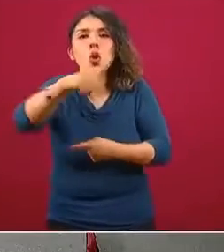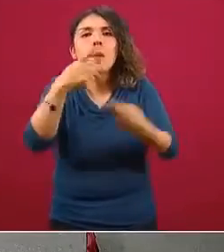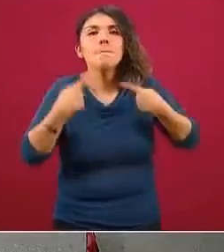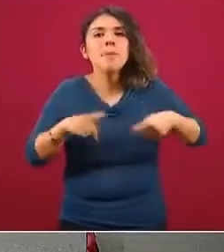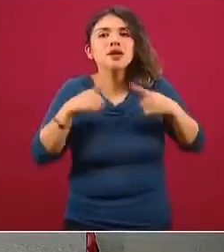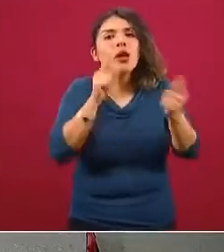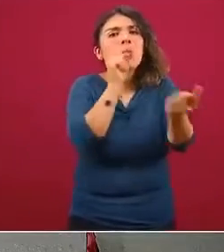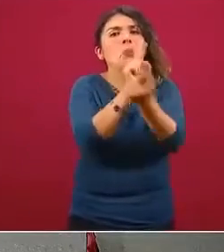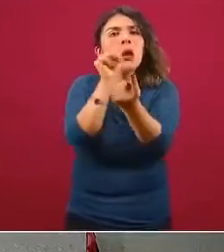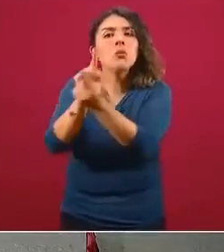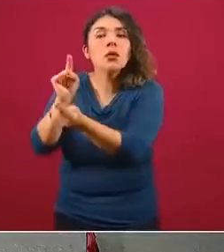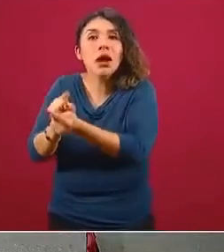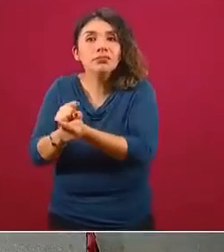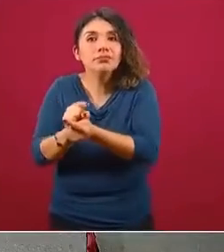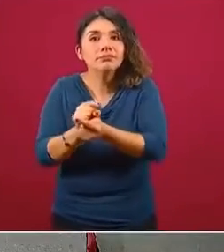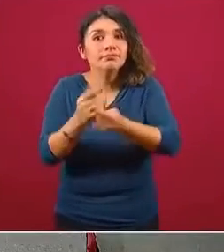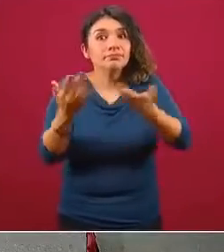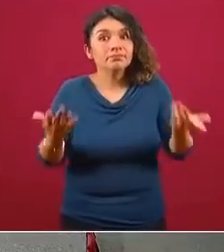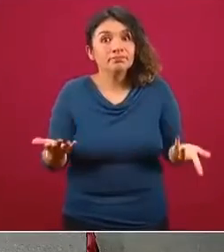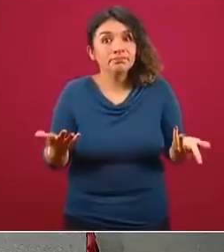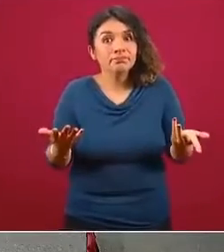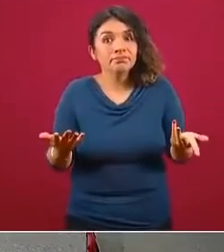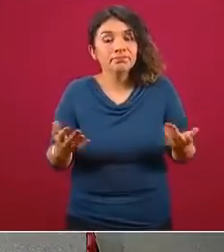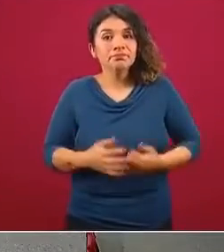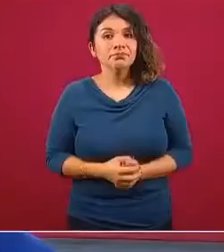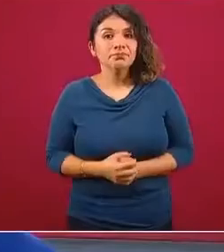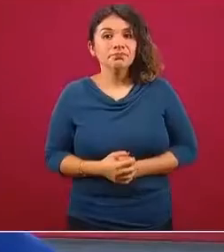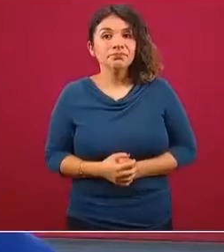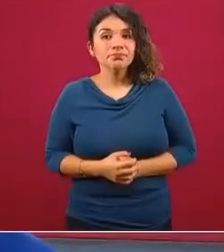reporteras y reporteros de esta conferencia.